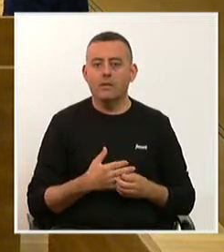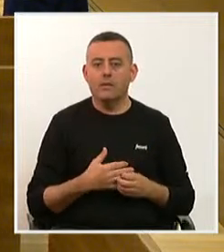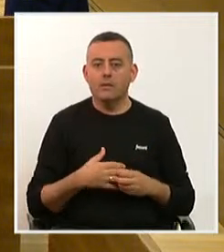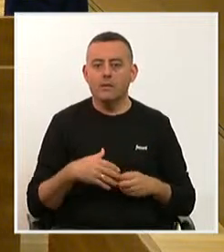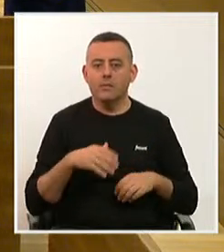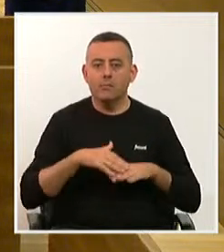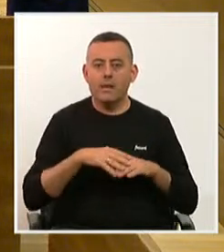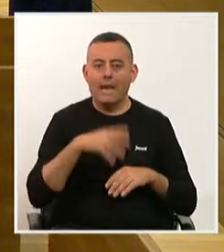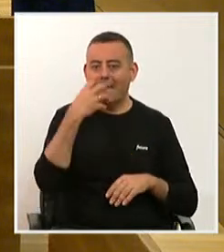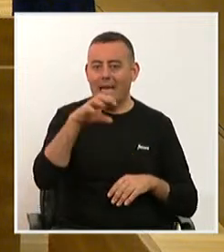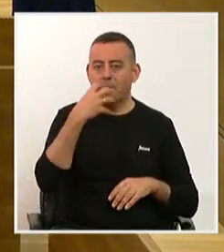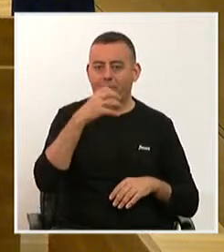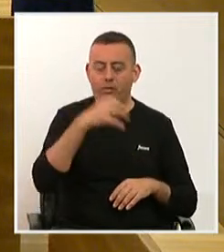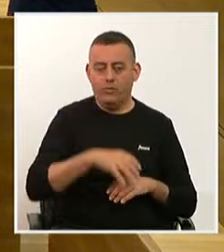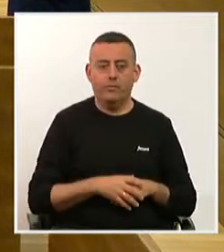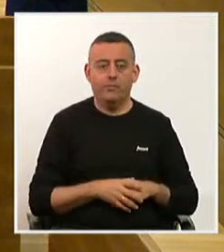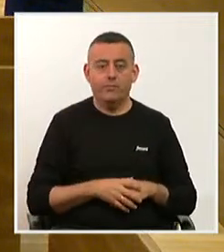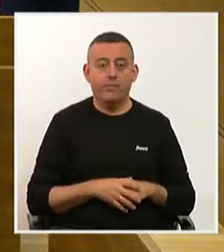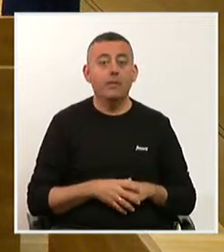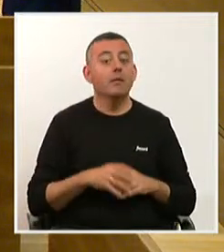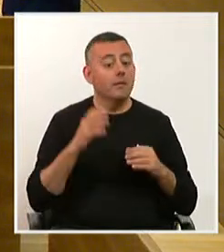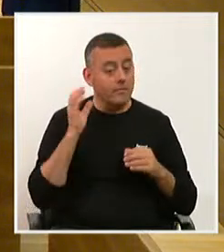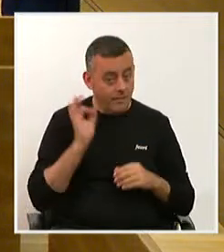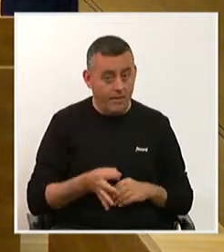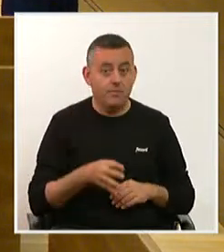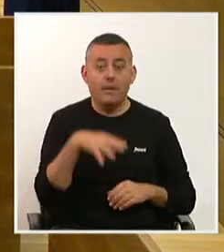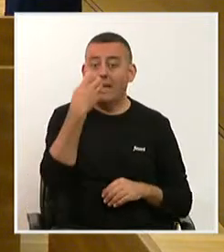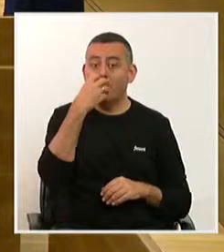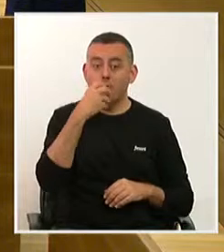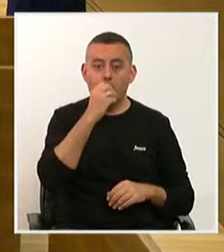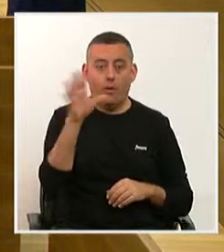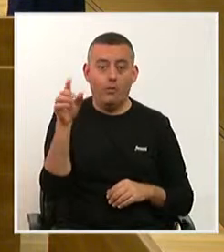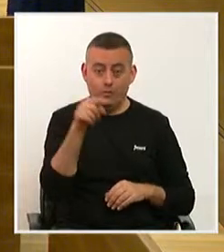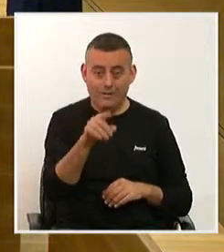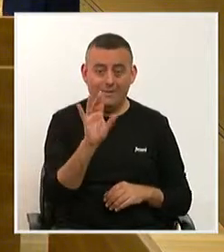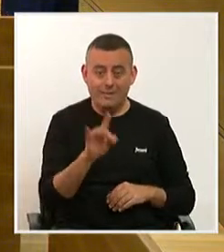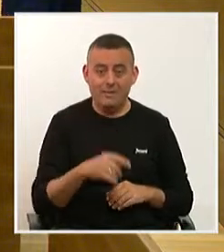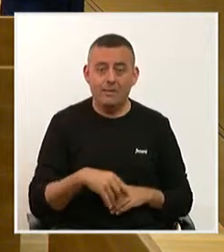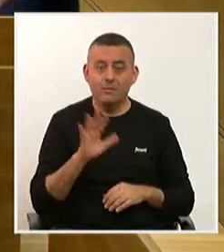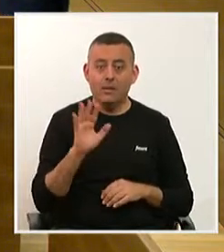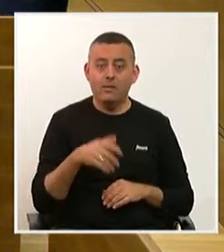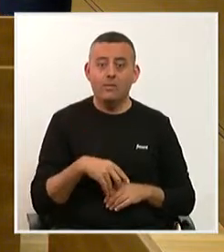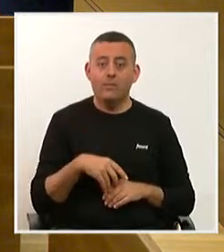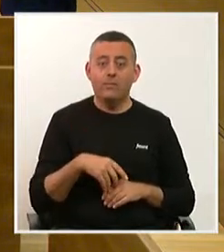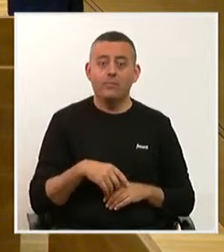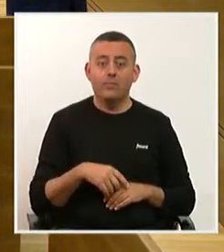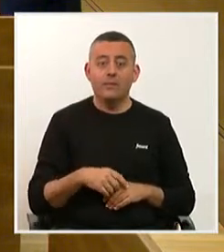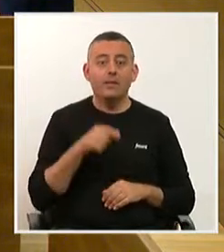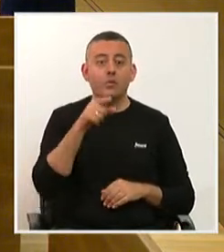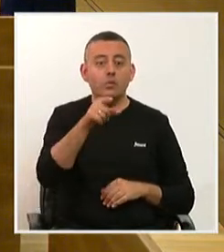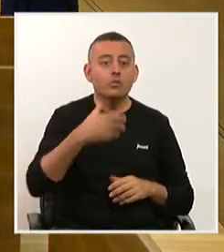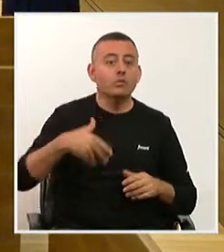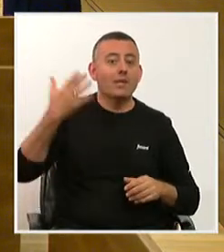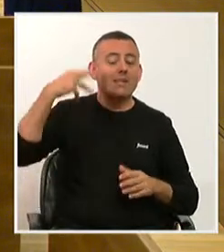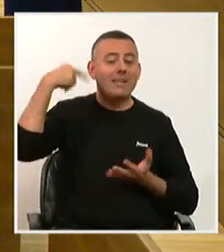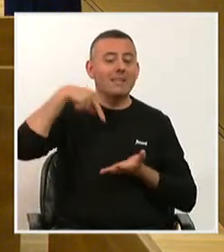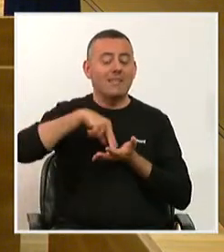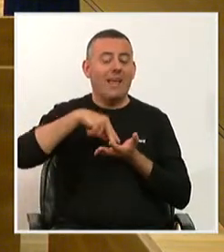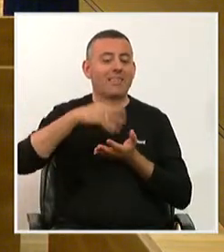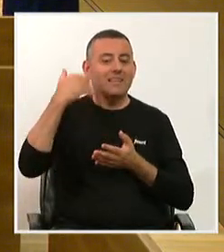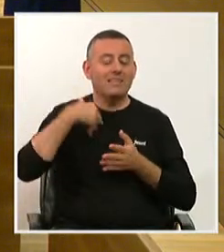de no decl ningú Ah tamb que si Pues es normal quea